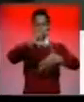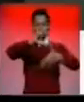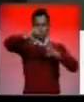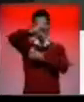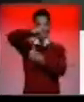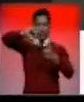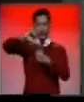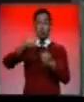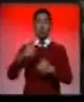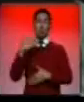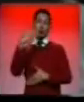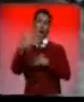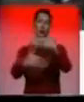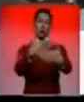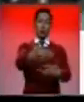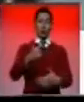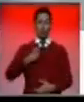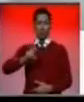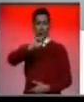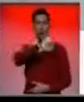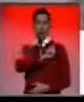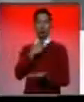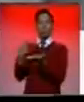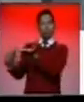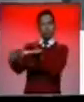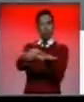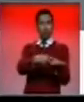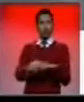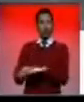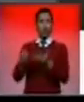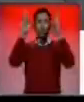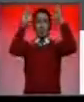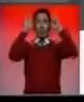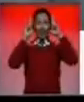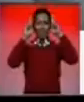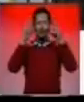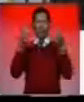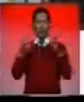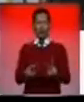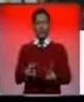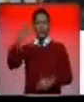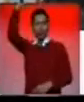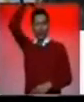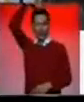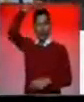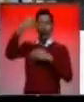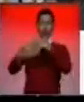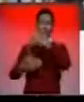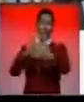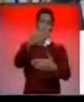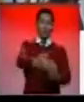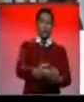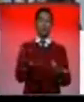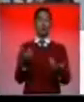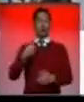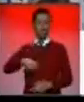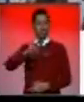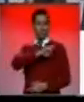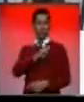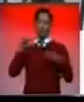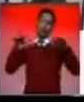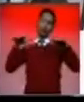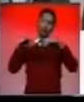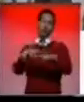reuniones con el príncipe Felipe y el rey de España. También el primer mandatario se reunirá con compatriotas ecuatorianos. El enlace